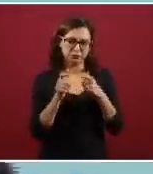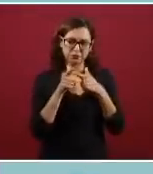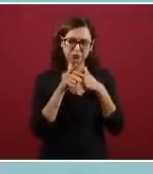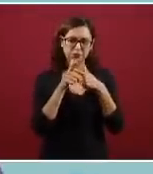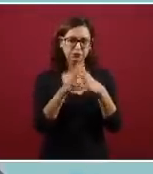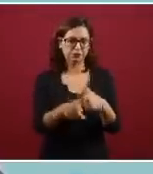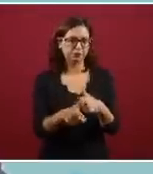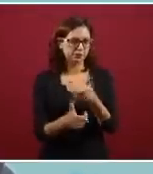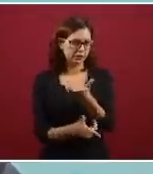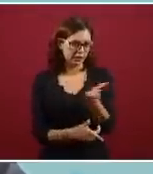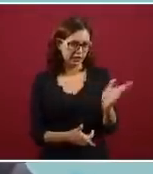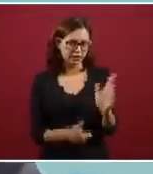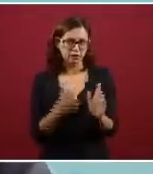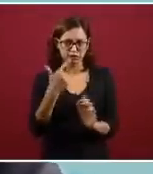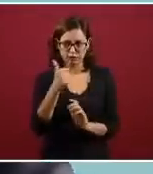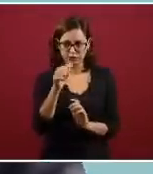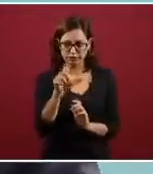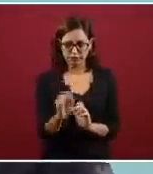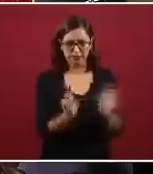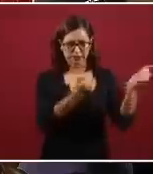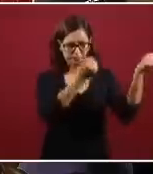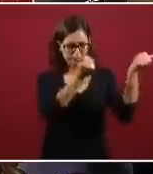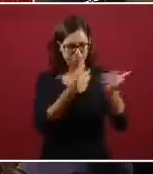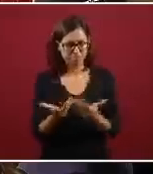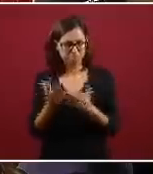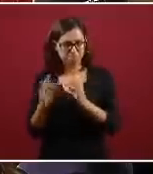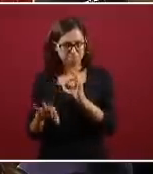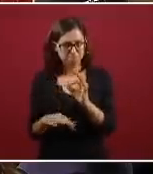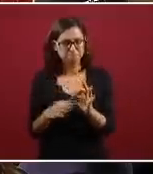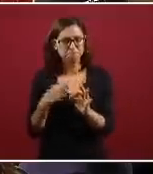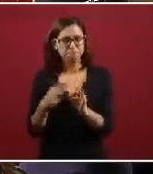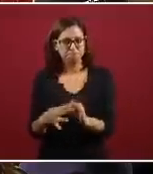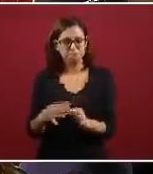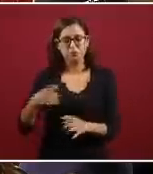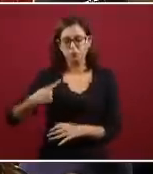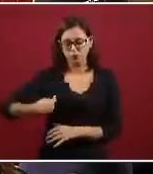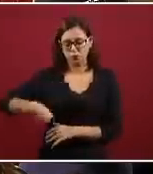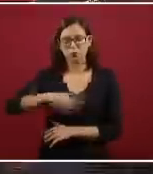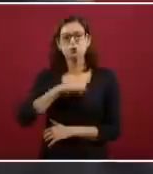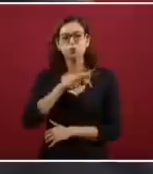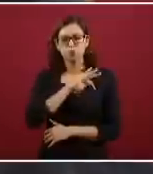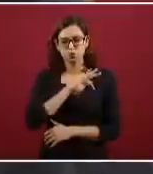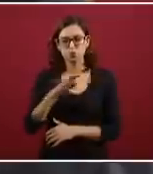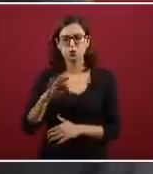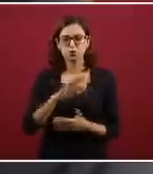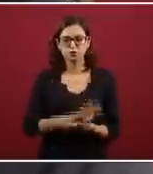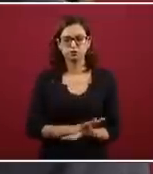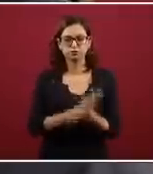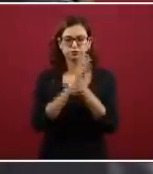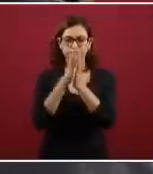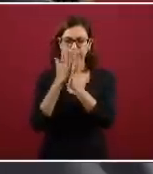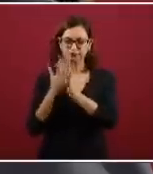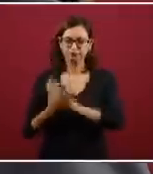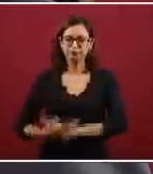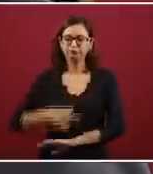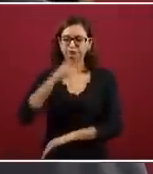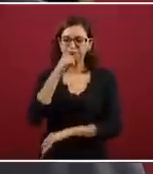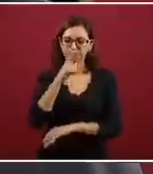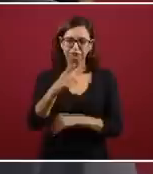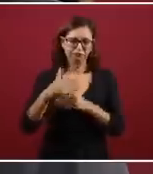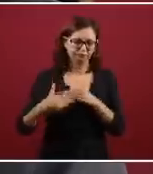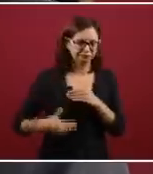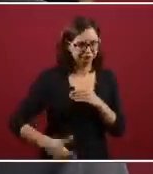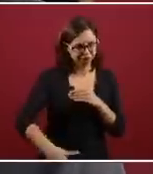el gas, ¿verdad?, en condiciones adecuadas, y vamos a poder tener durante todos estos años una